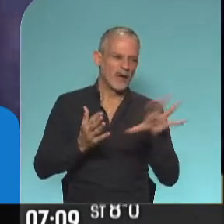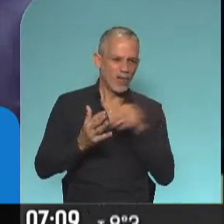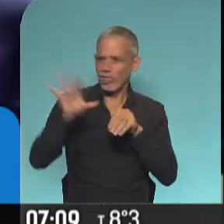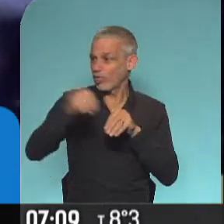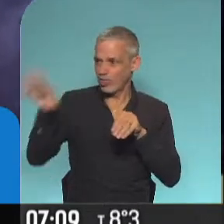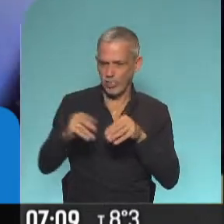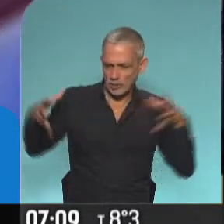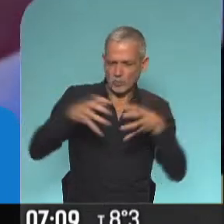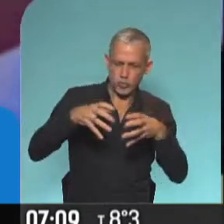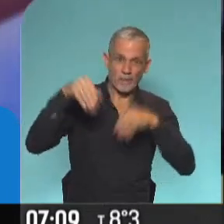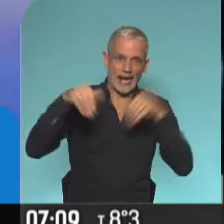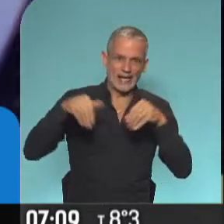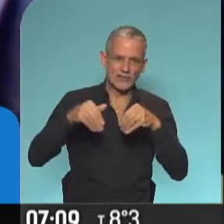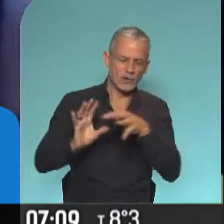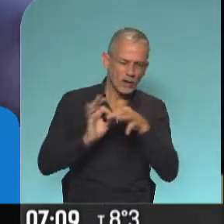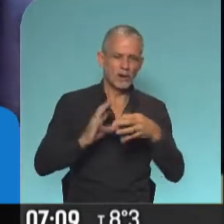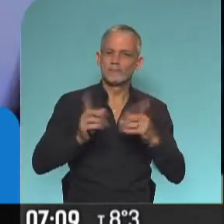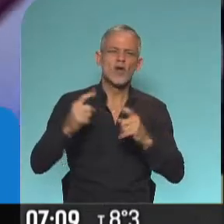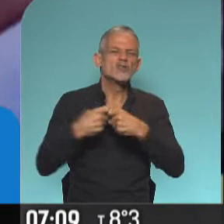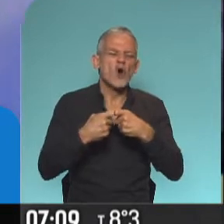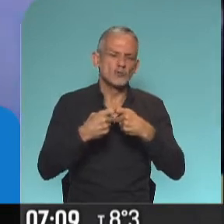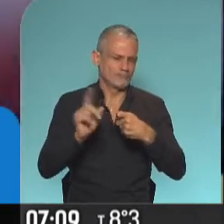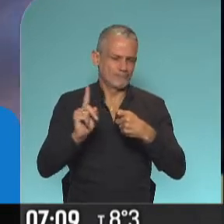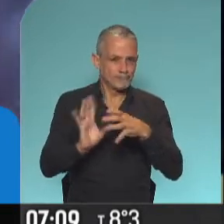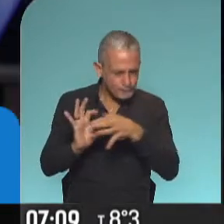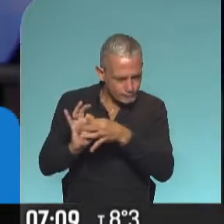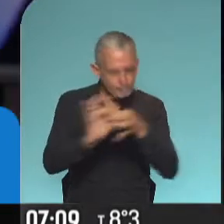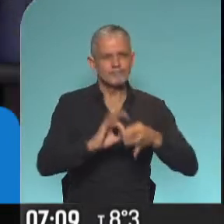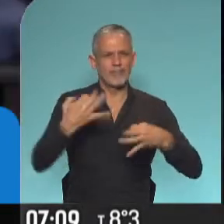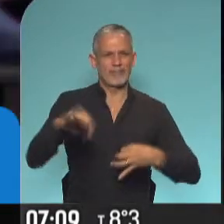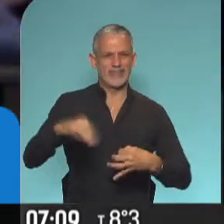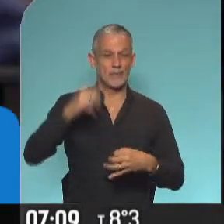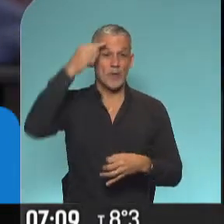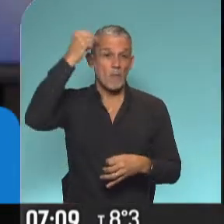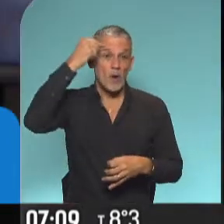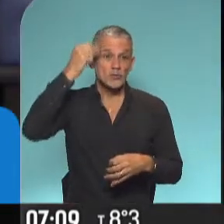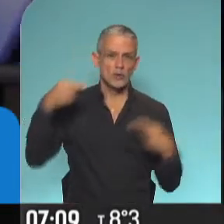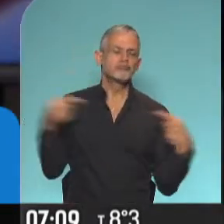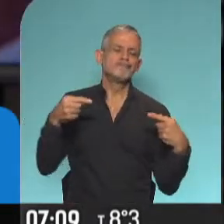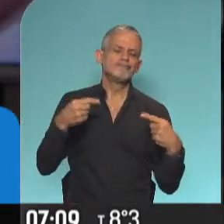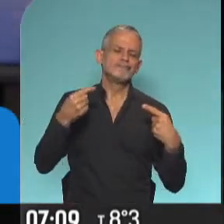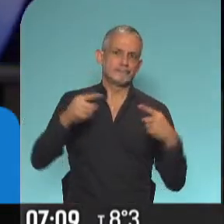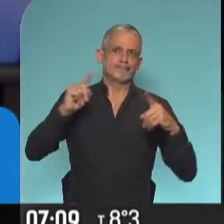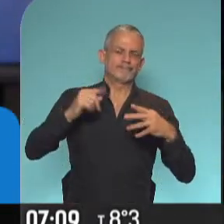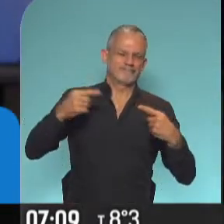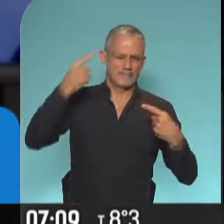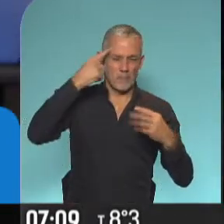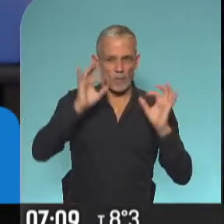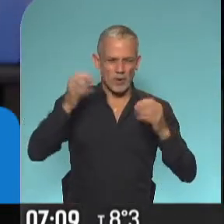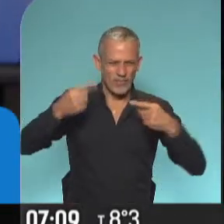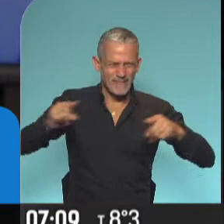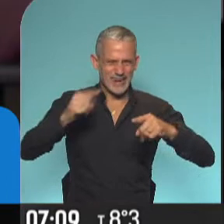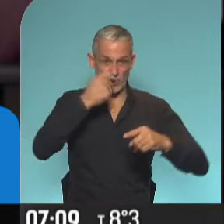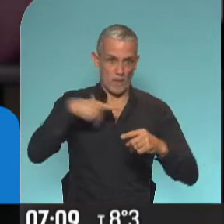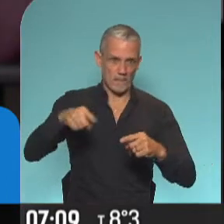rejunte electoral, sí. Porque pueden pasar estas cosas, decía Monzó. Bueno, sí, en realidad Monzó tiene diferencias con Mauricio Macri desde hace ya mucho tiempo. Es más,